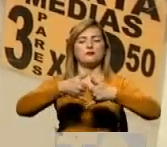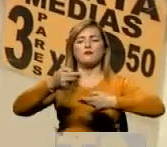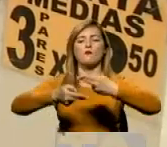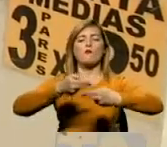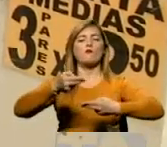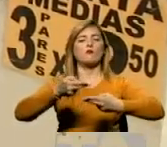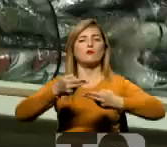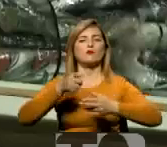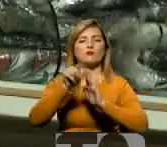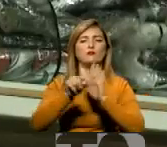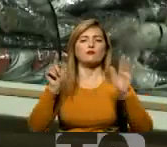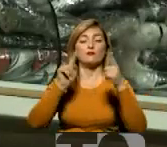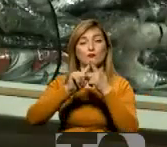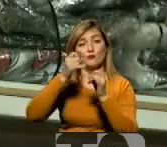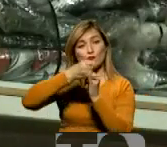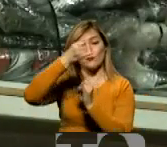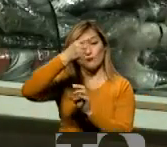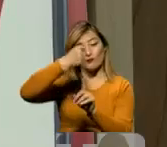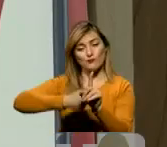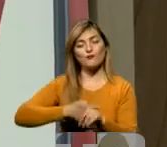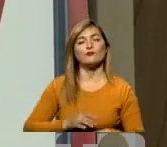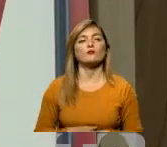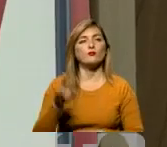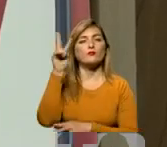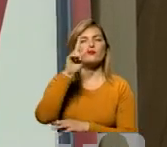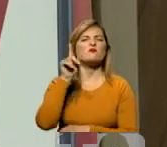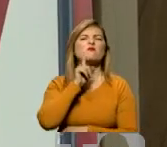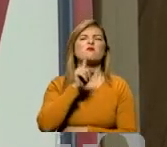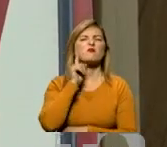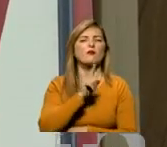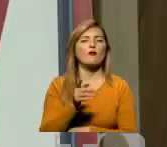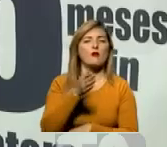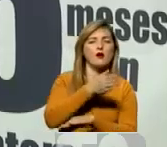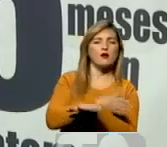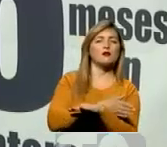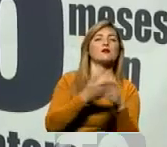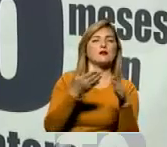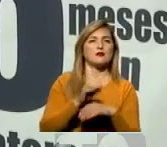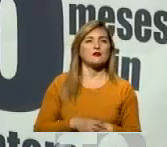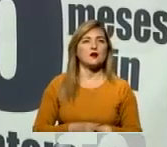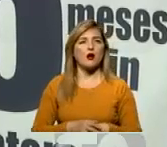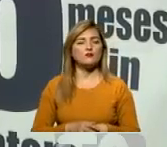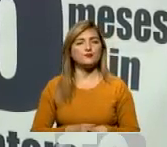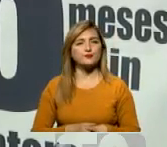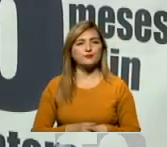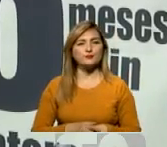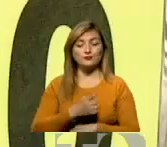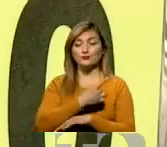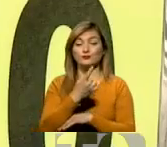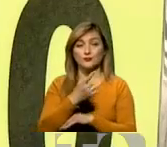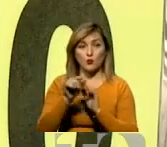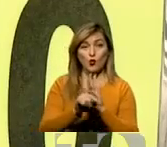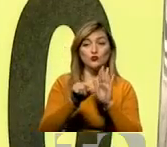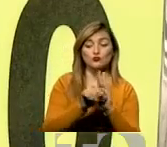comerciales mantendrán las ofertas hasta fin de mes. Además, este Viernes Negro es la antesala del popular Cyber Monday, día creado también